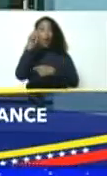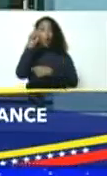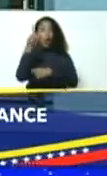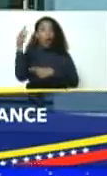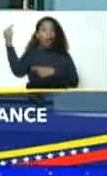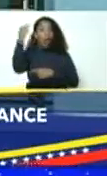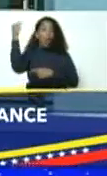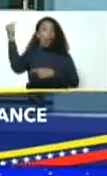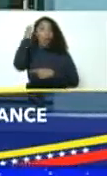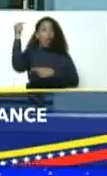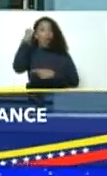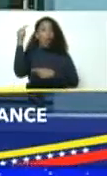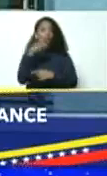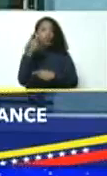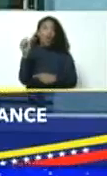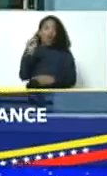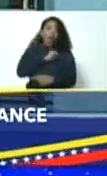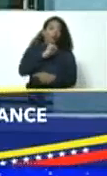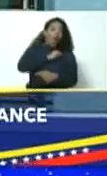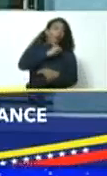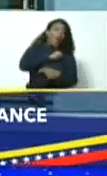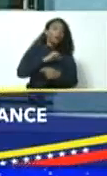obsesión rusofóbica.